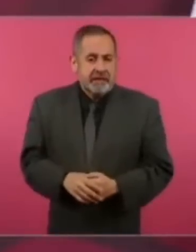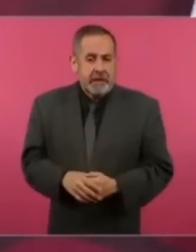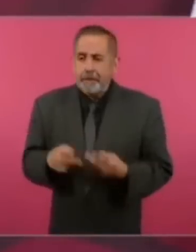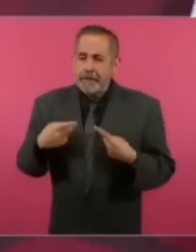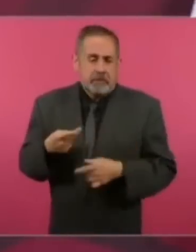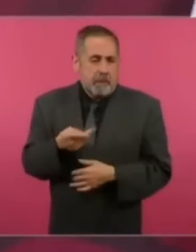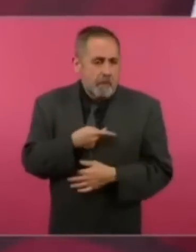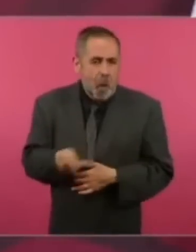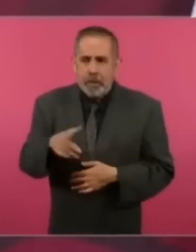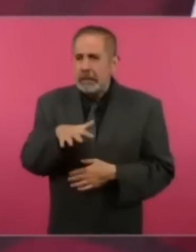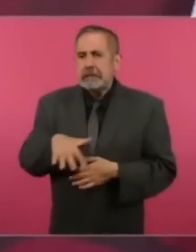Los pobres.